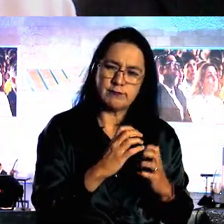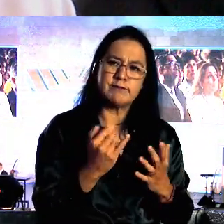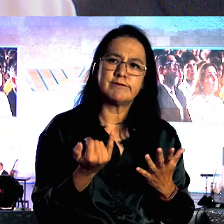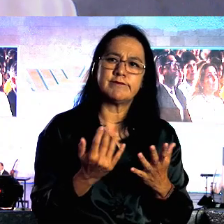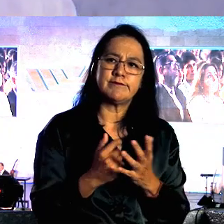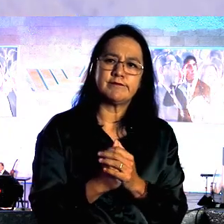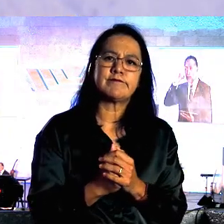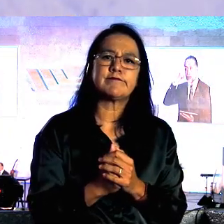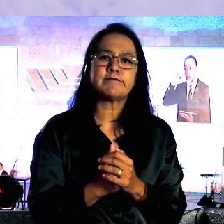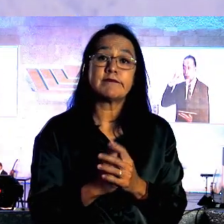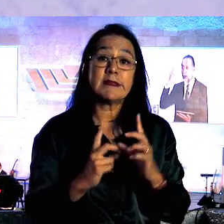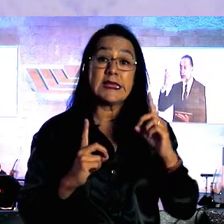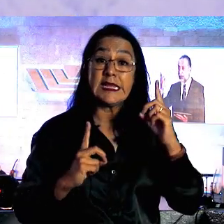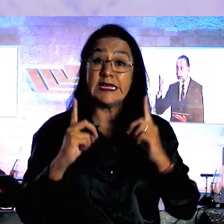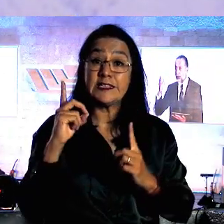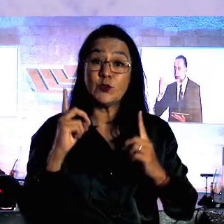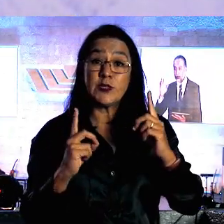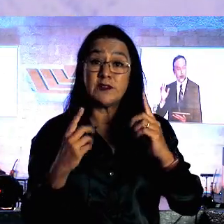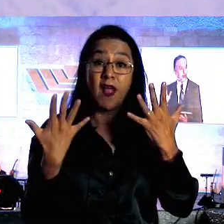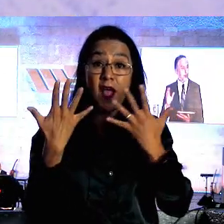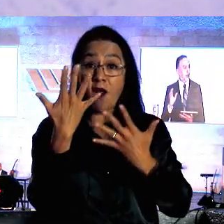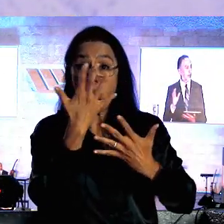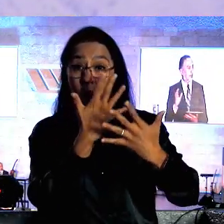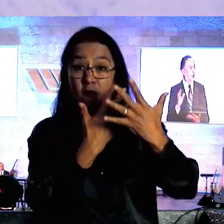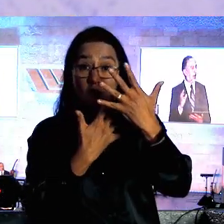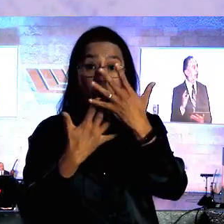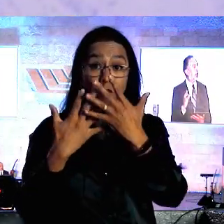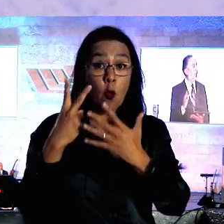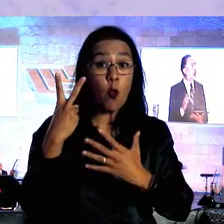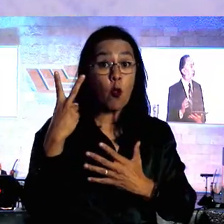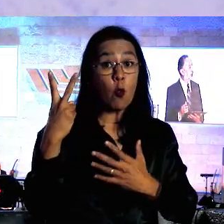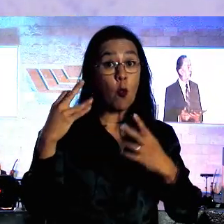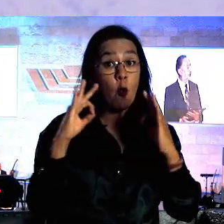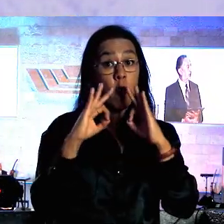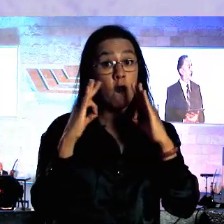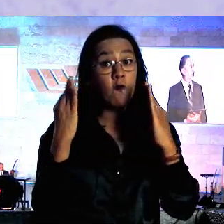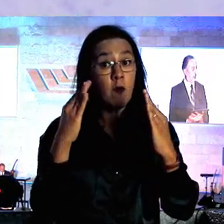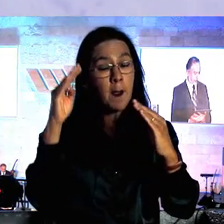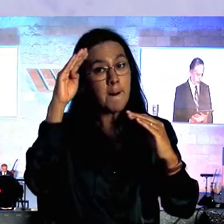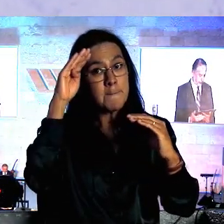y estás confundido entre dos pensamientos ¿a quién le crees?